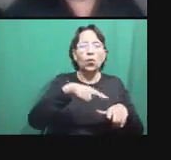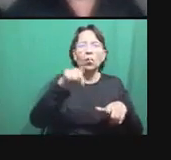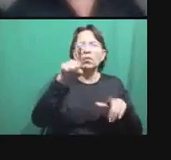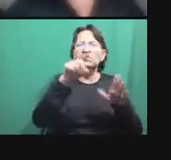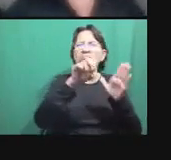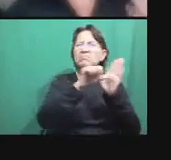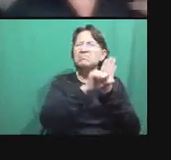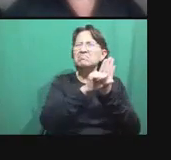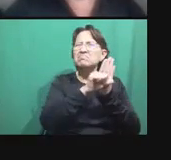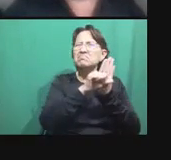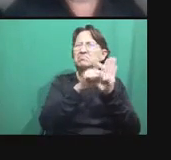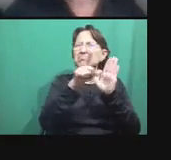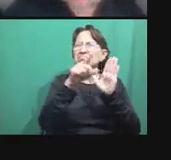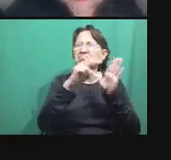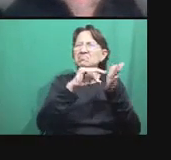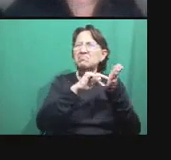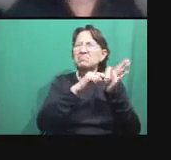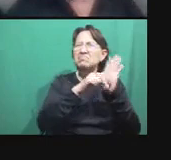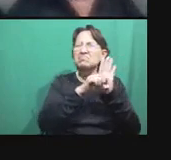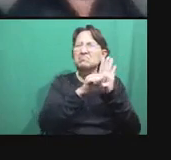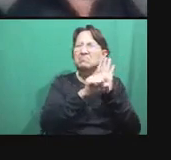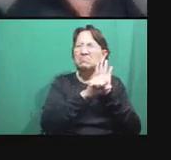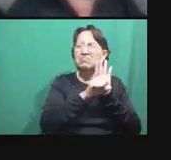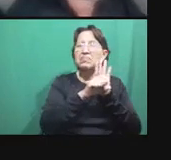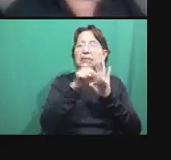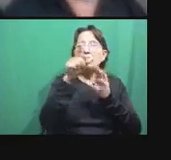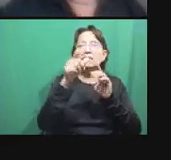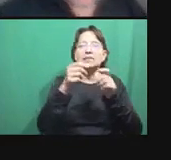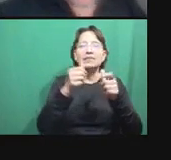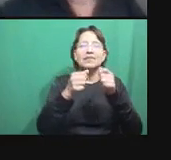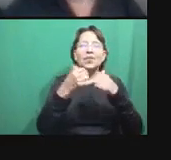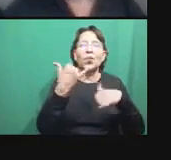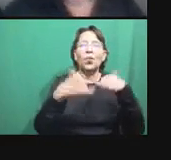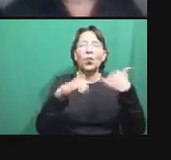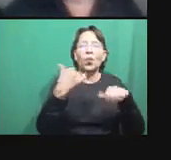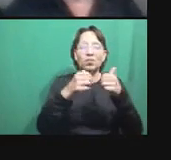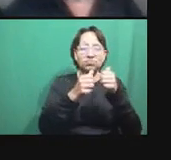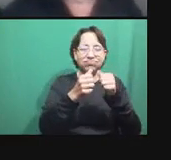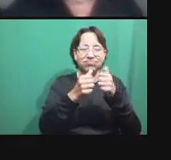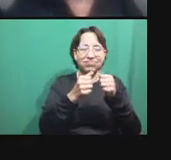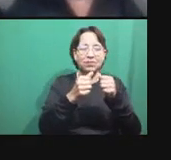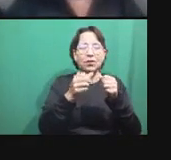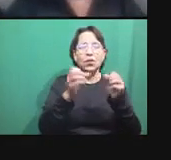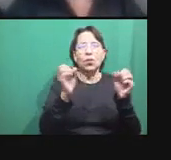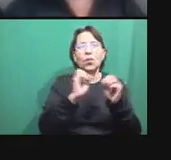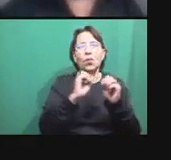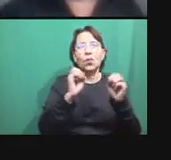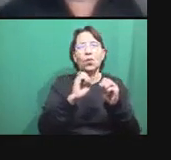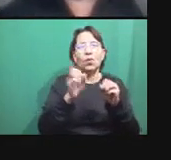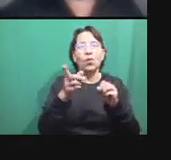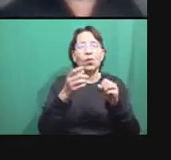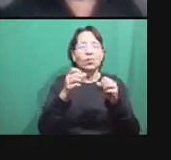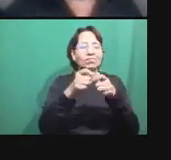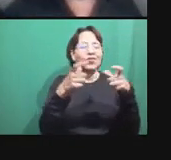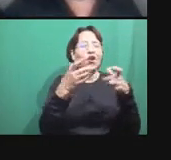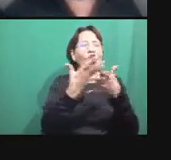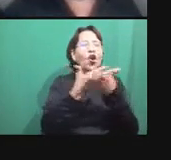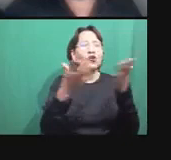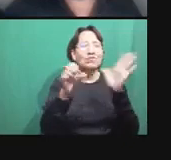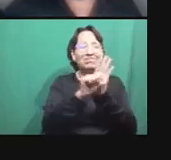ejemplo, de estéticas de los videojuegos o del consumo de lo pop y de lo masivo, pero que no se